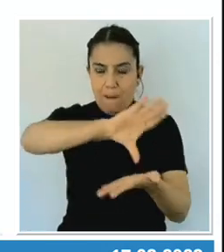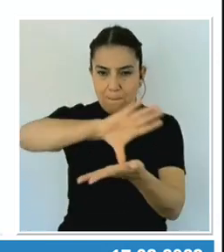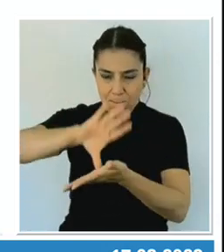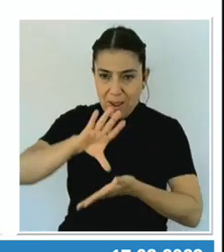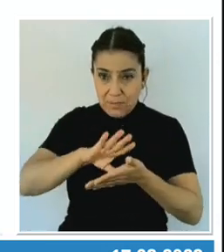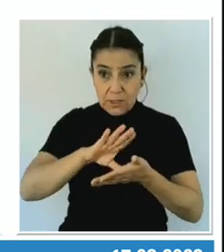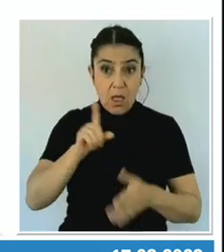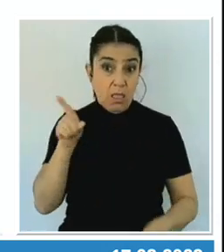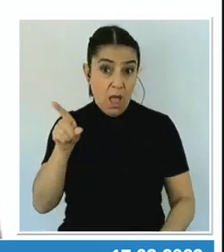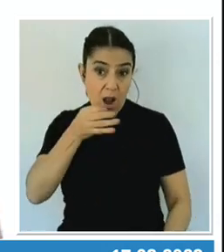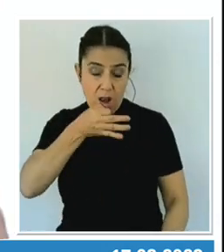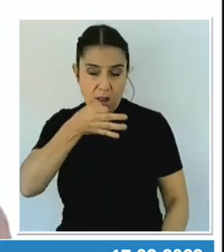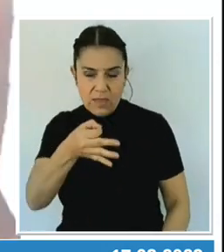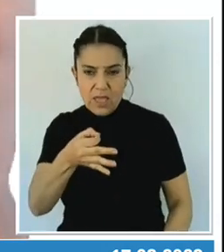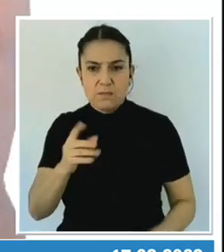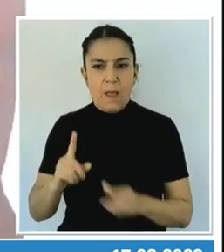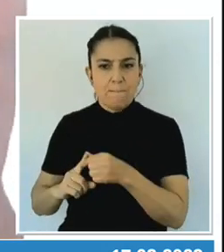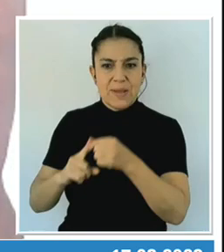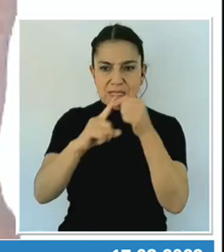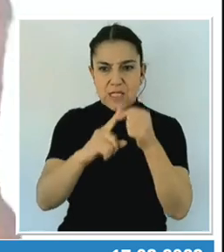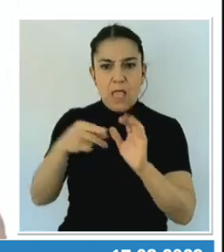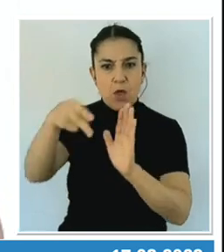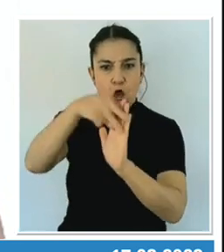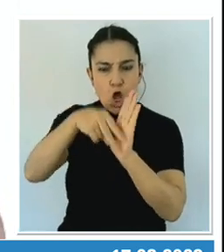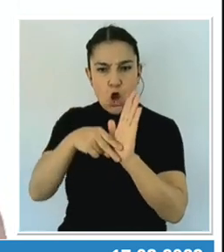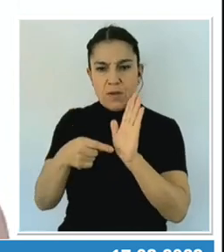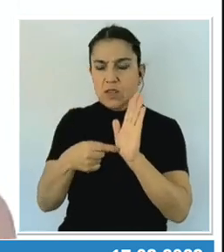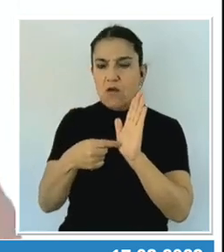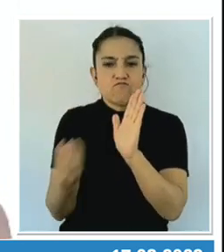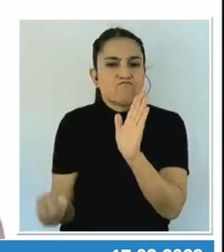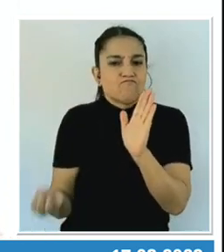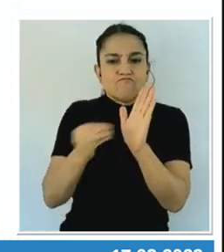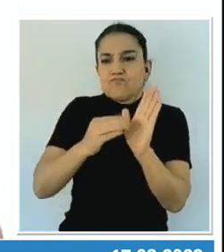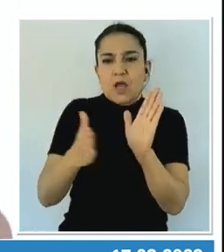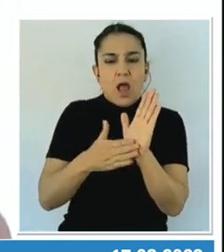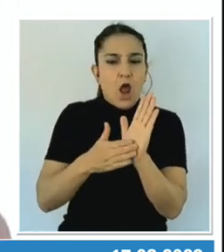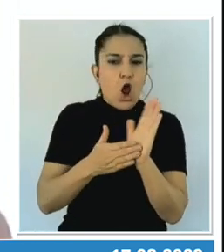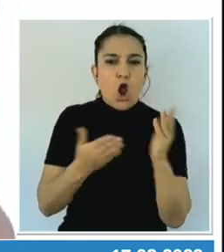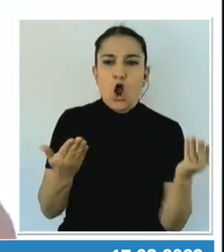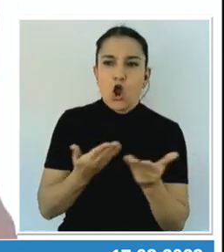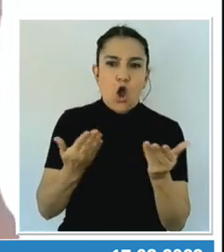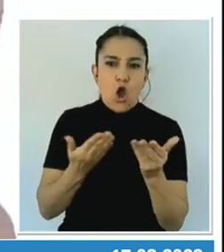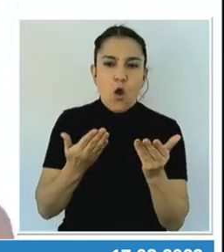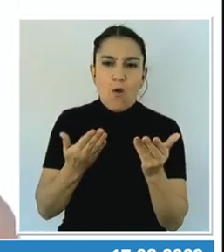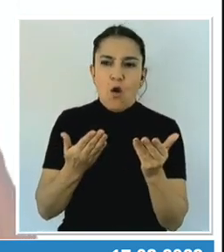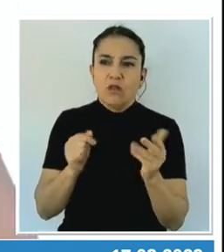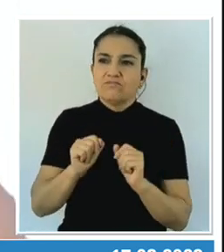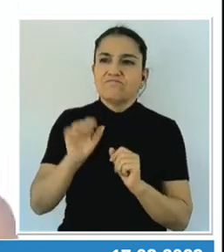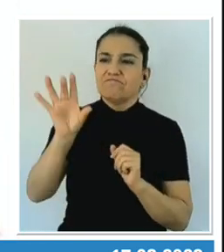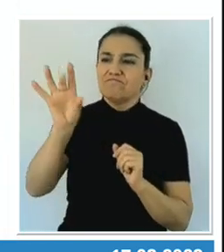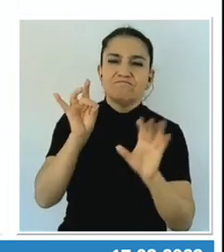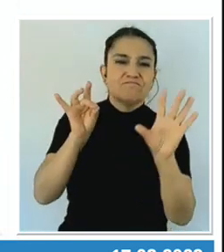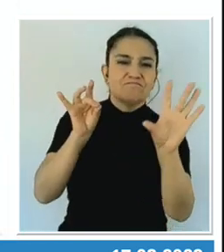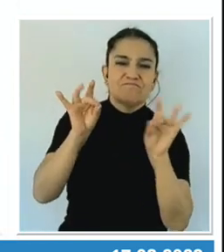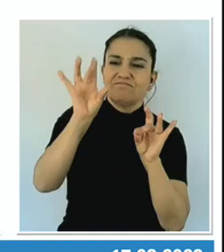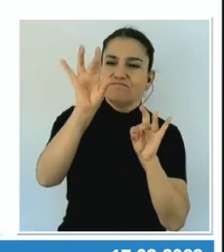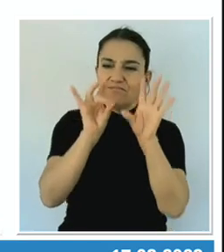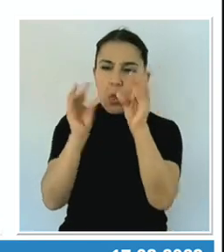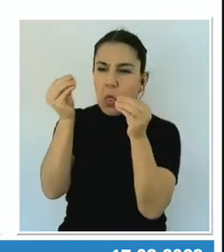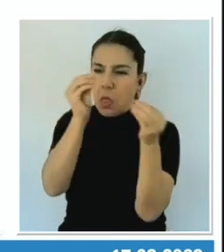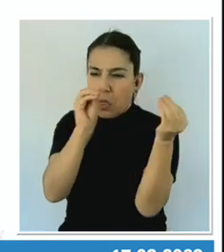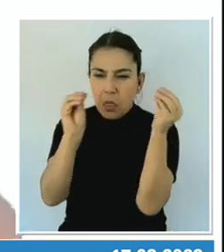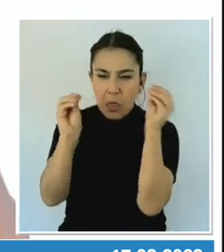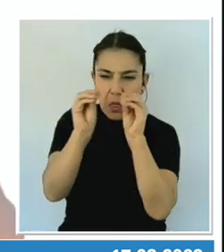han sido plasmadas de forma agregativa, ¿no?, como un collage, podríamos decir, y no